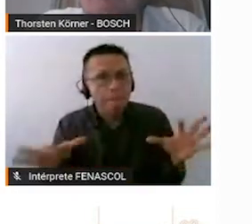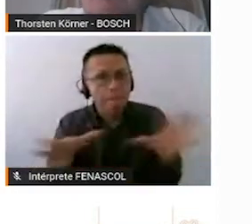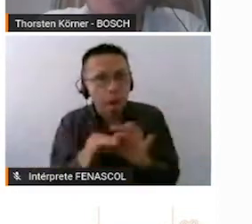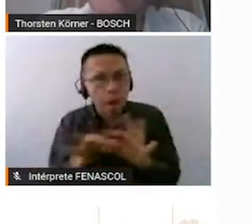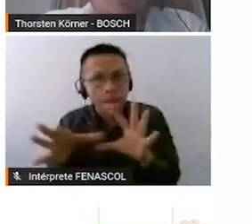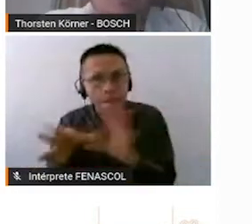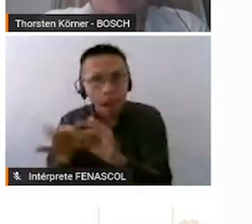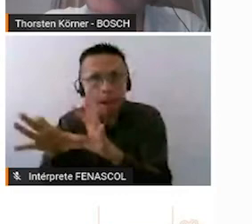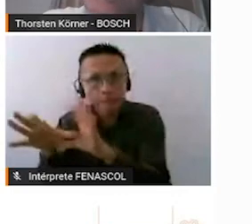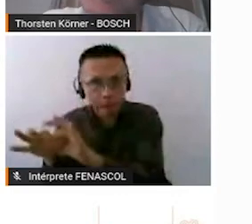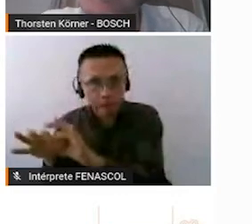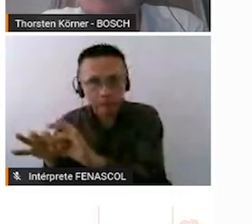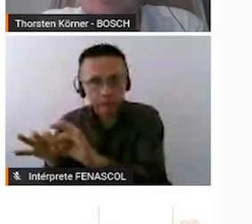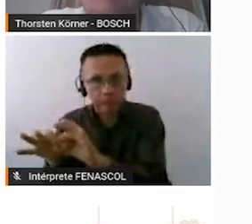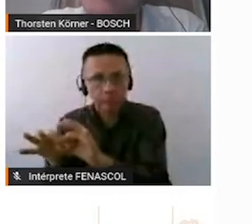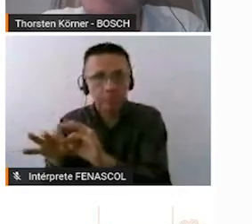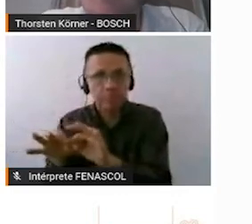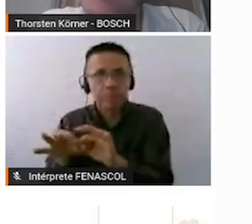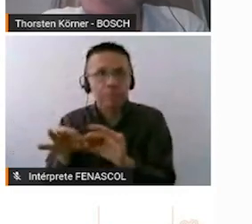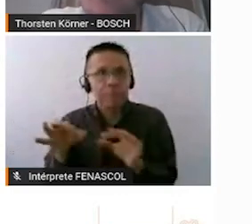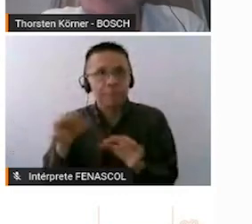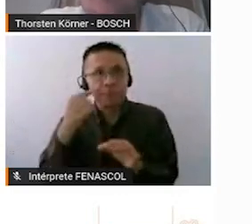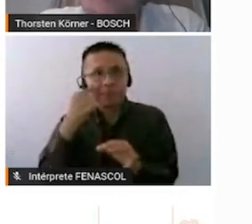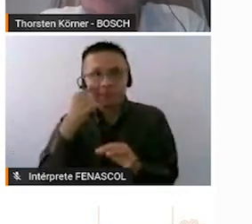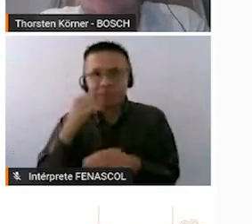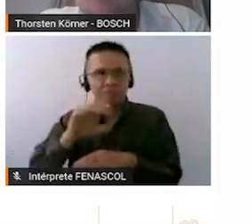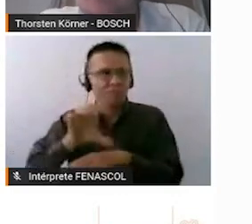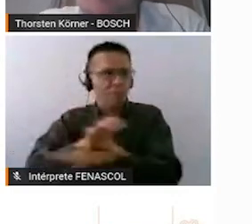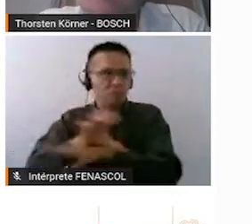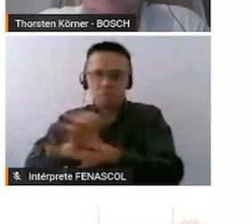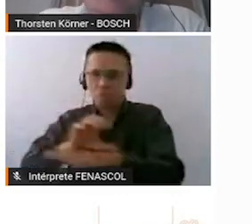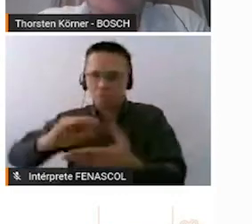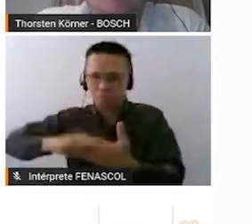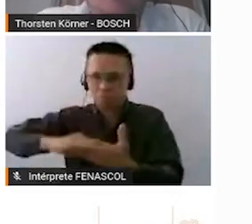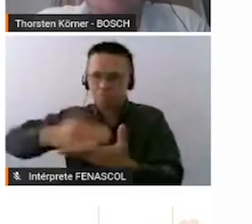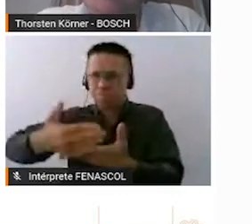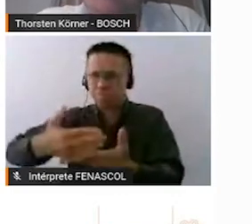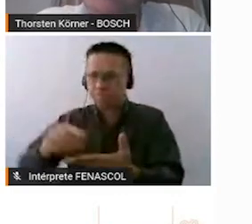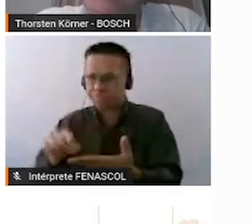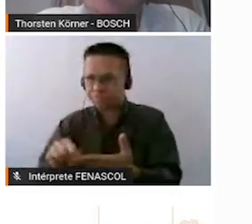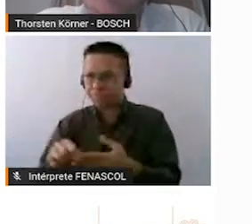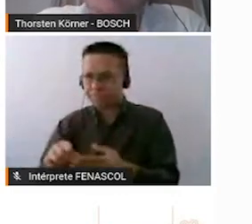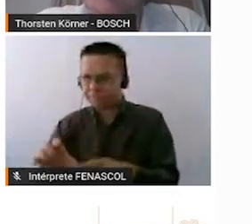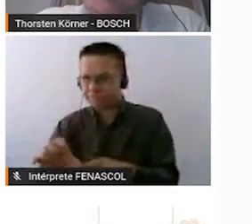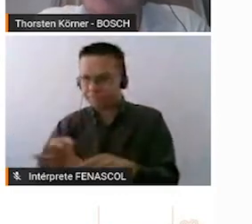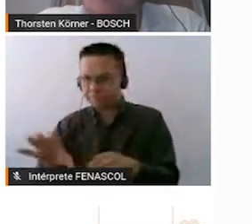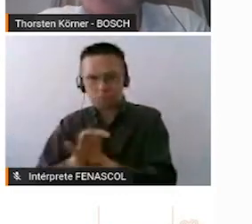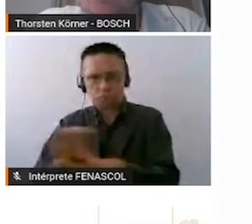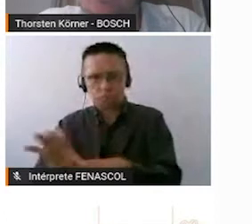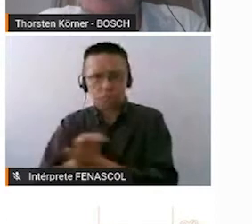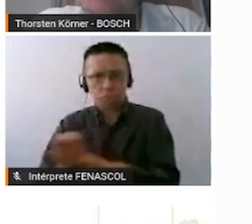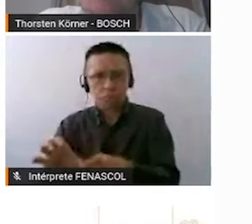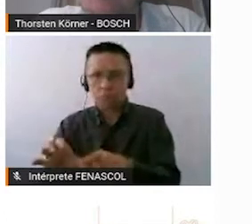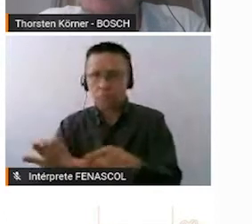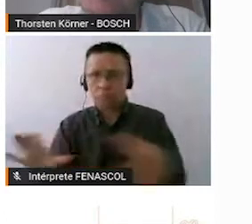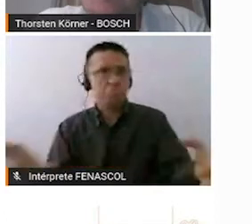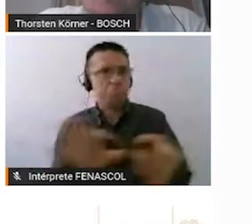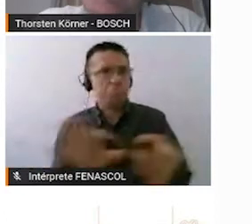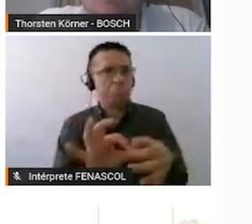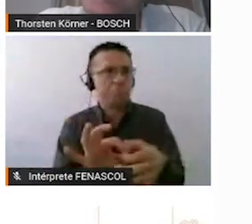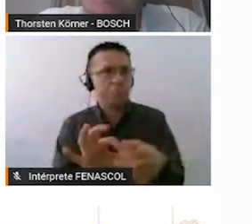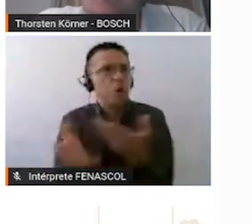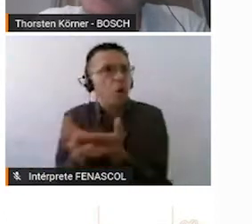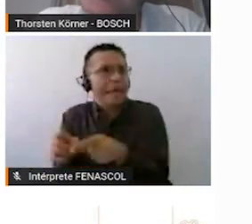basta que yo mire la pantalla de mi laptop para saber que esta laptop es ya un objeto conectado,